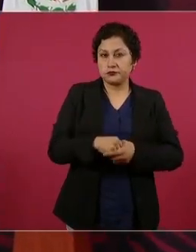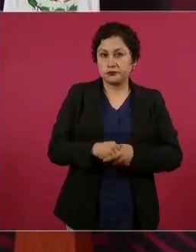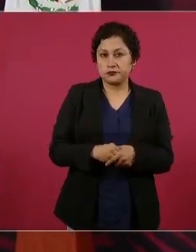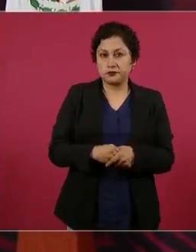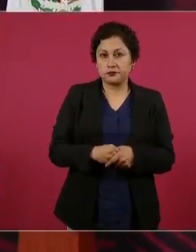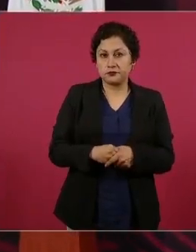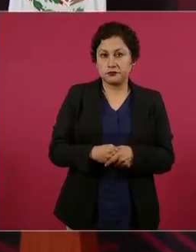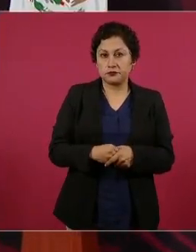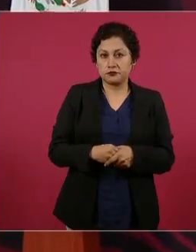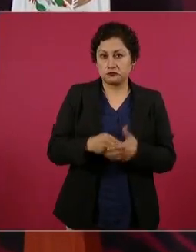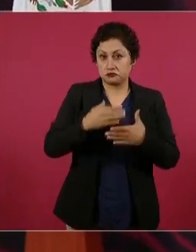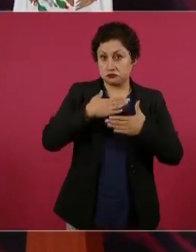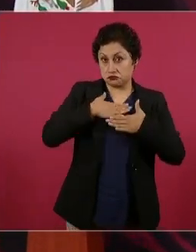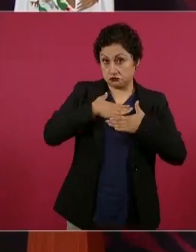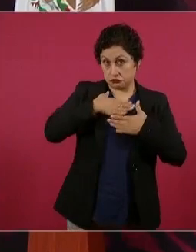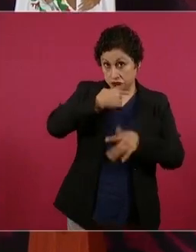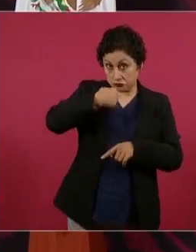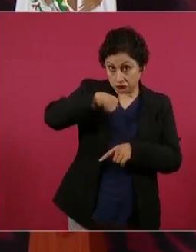es de nuestro gobierno,